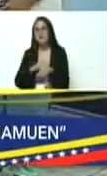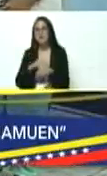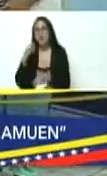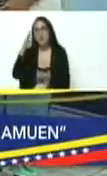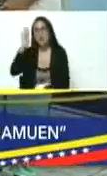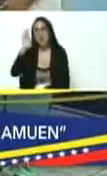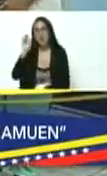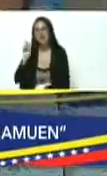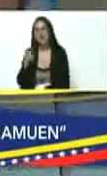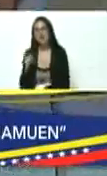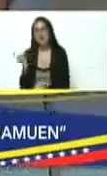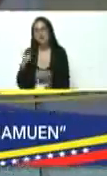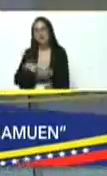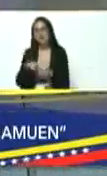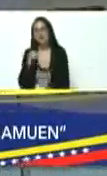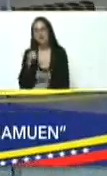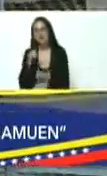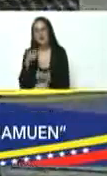son parte de esta